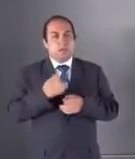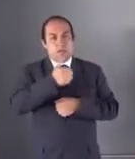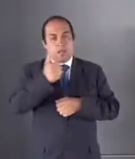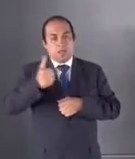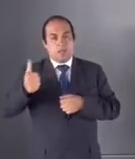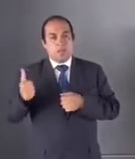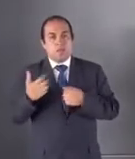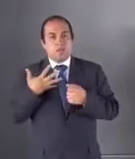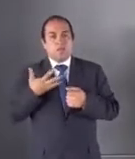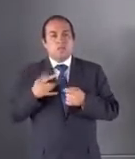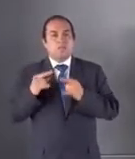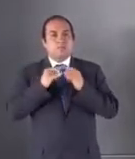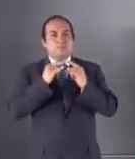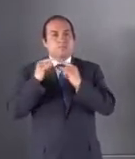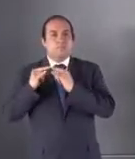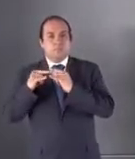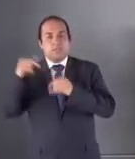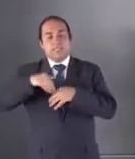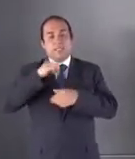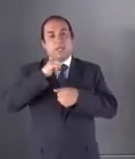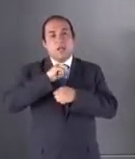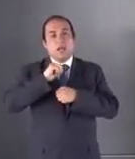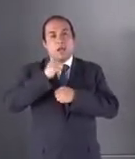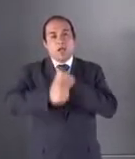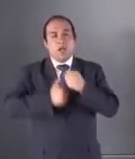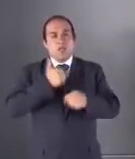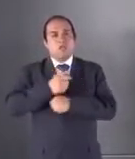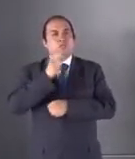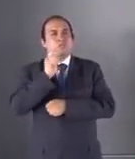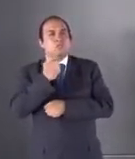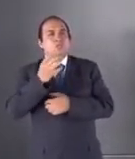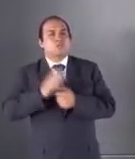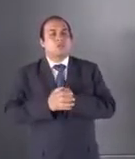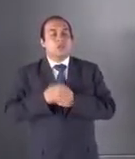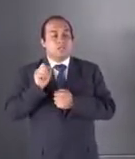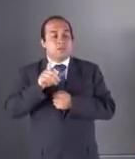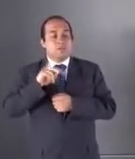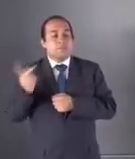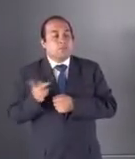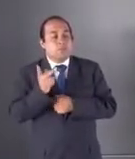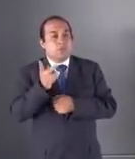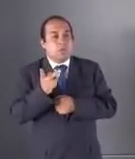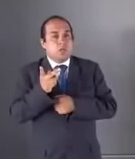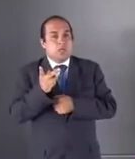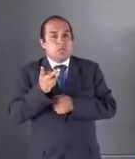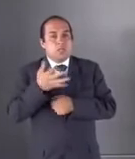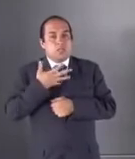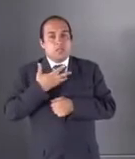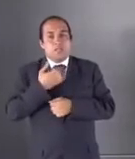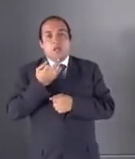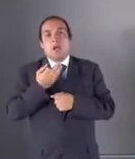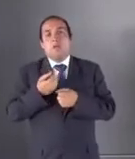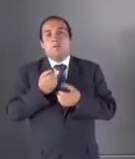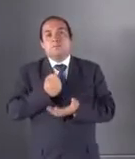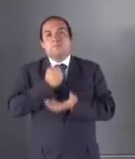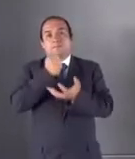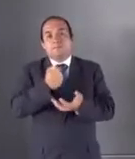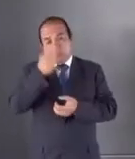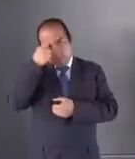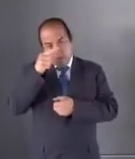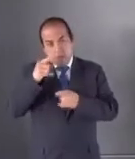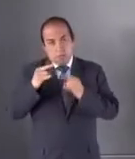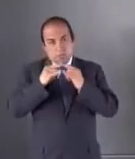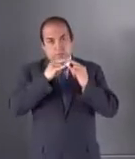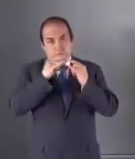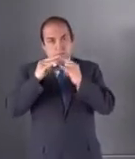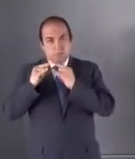año, ¿en qué va a consistir? Y sobre todo preguntarle si tendrá suficiente presupuesto la campaña